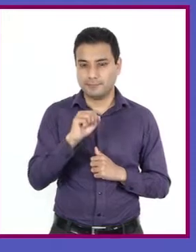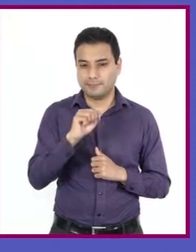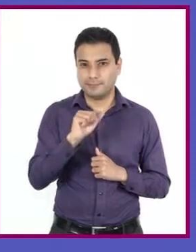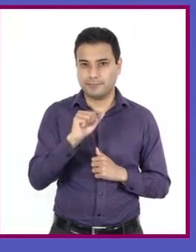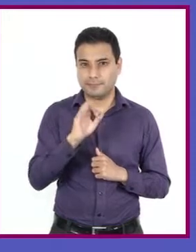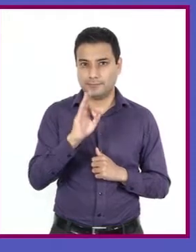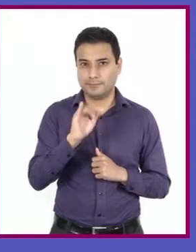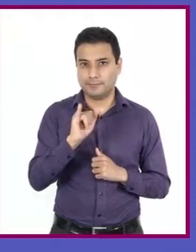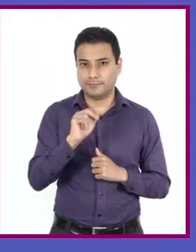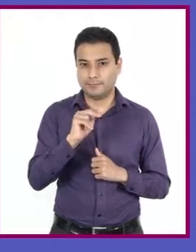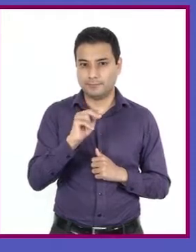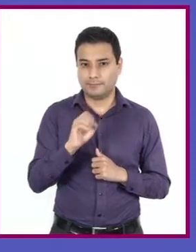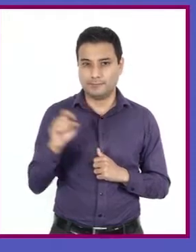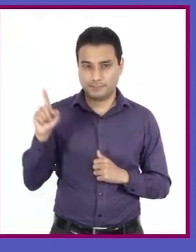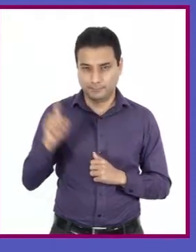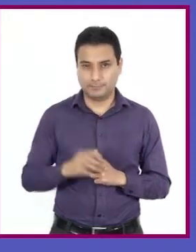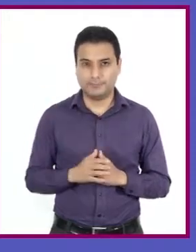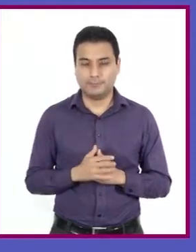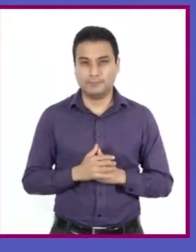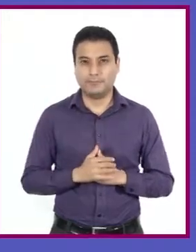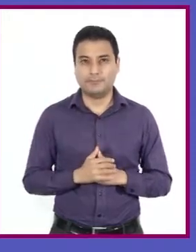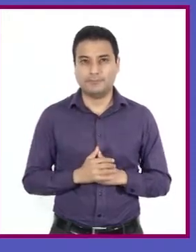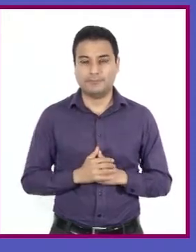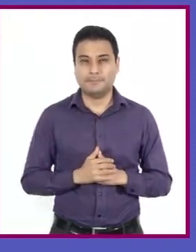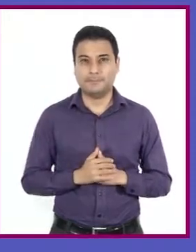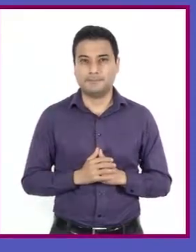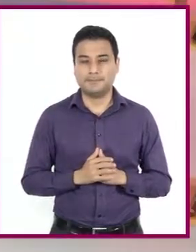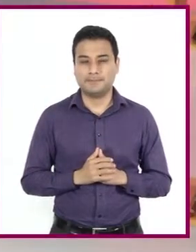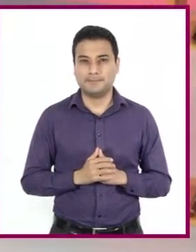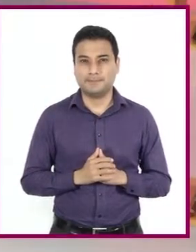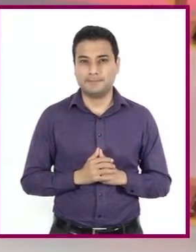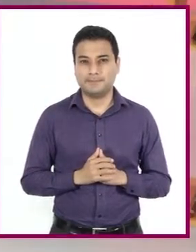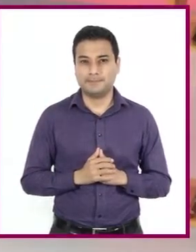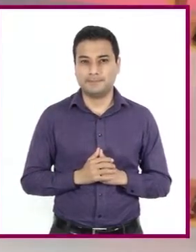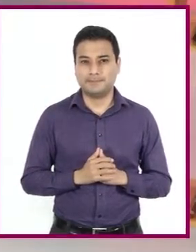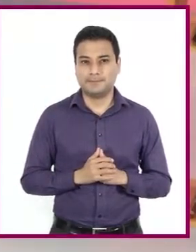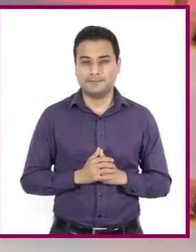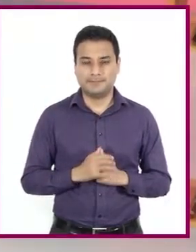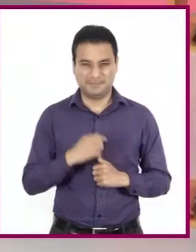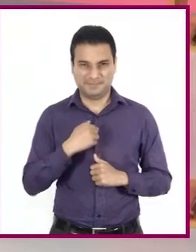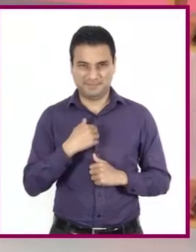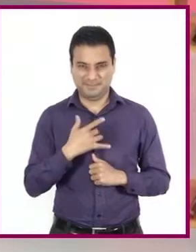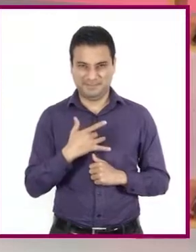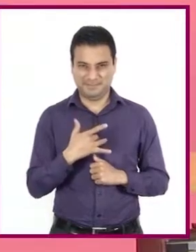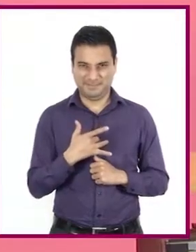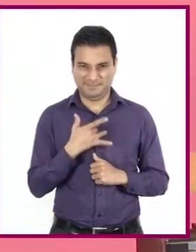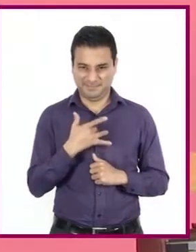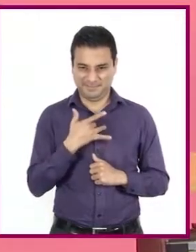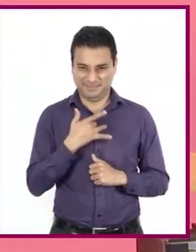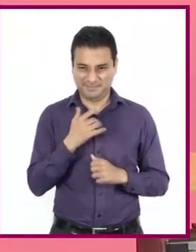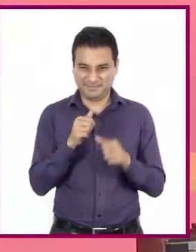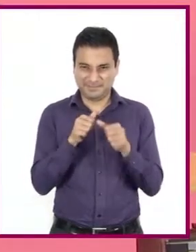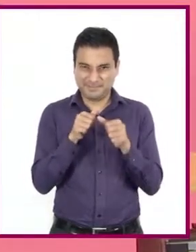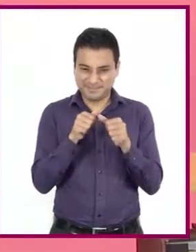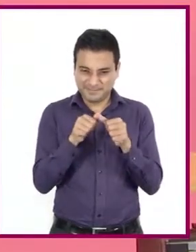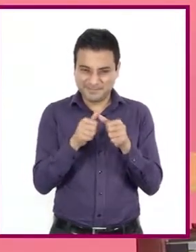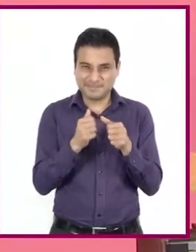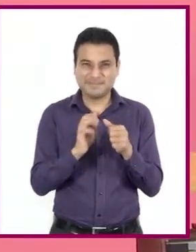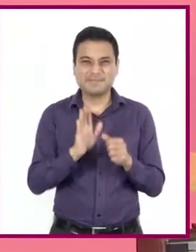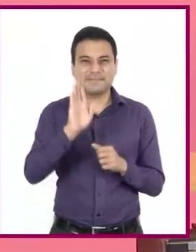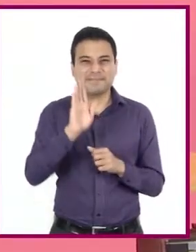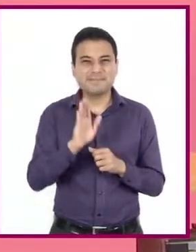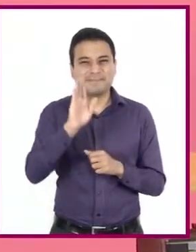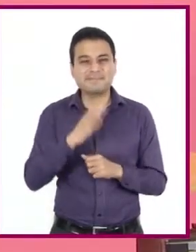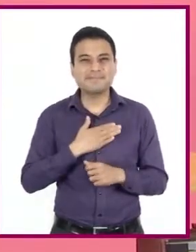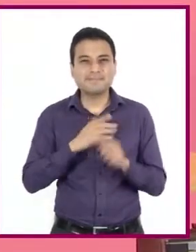tu maravilloso cubrebocas y agrégale un toque personal. Siento que estas letras se parecen muchísimo a la caligrafía de mi tía